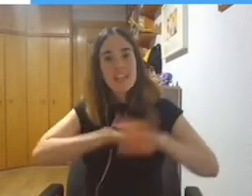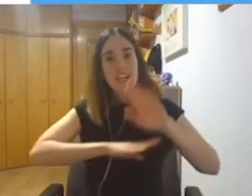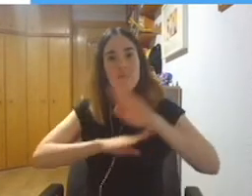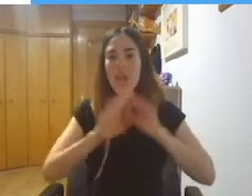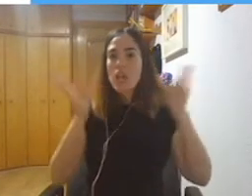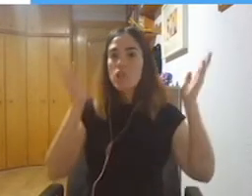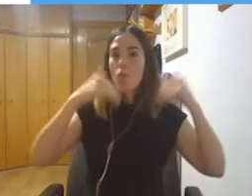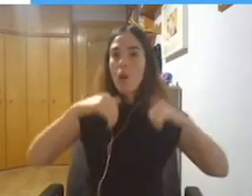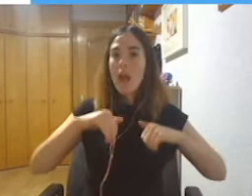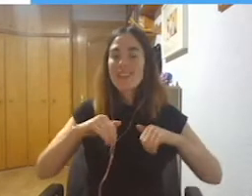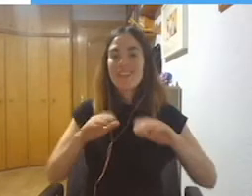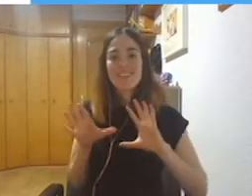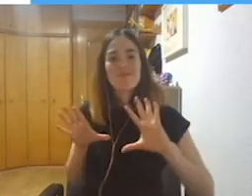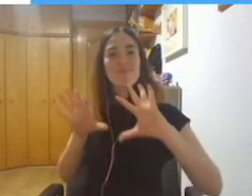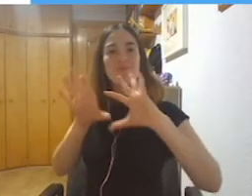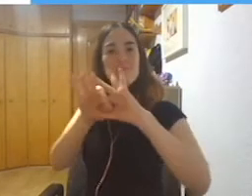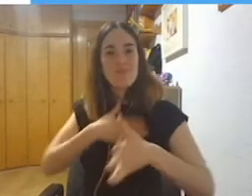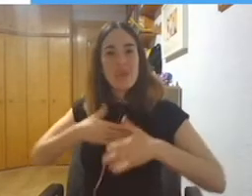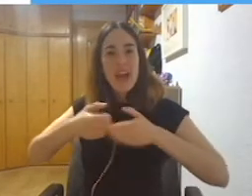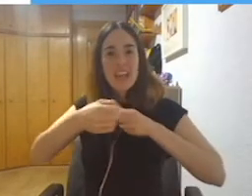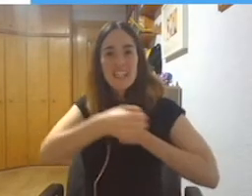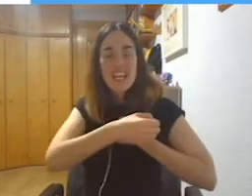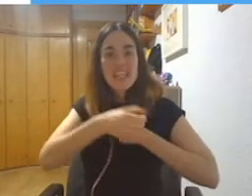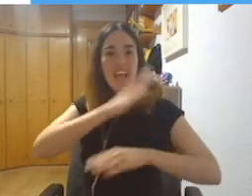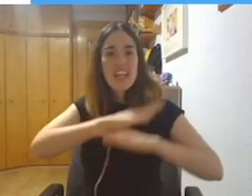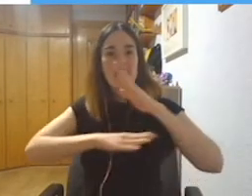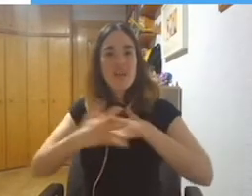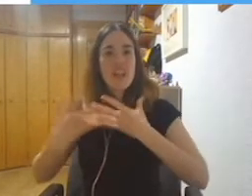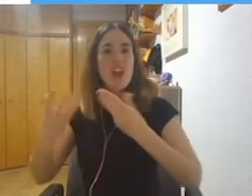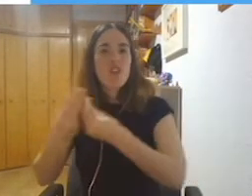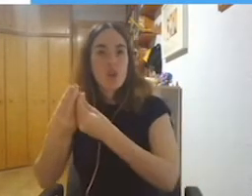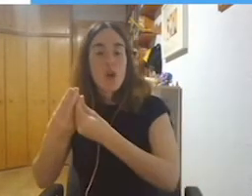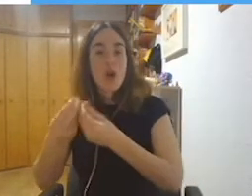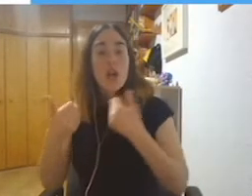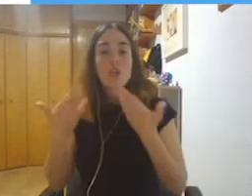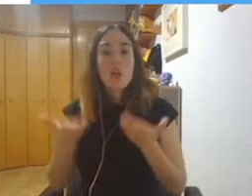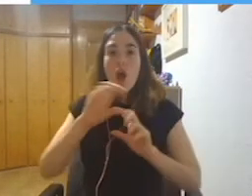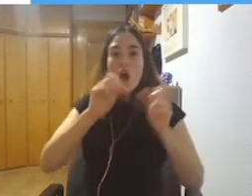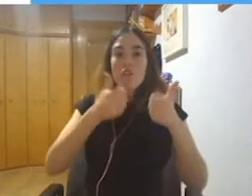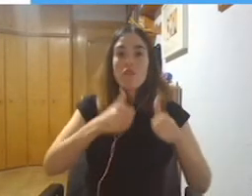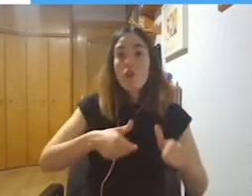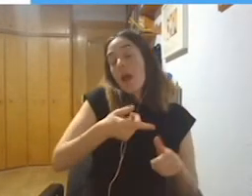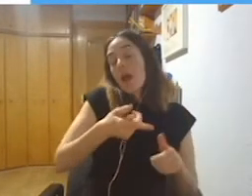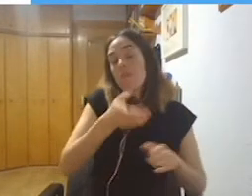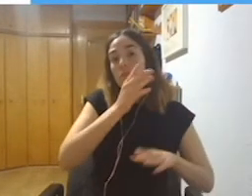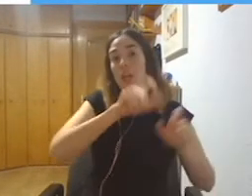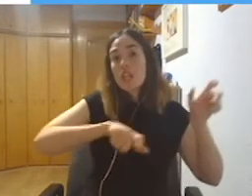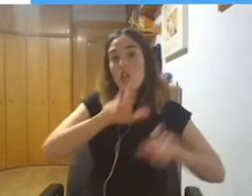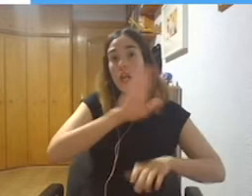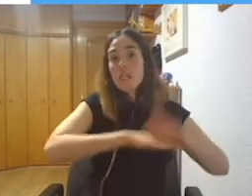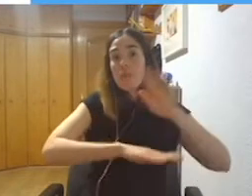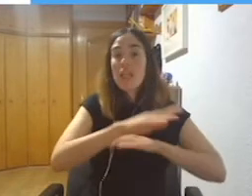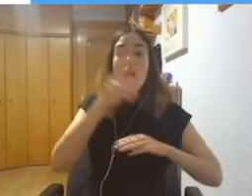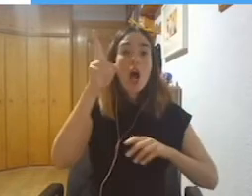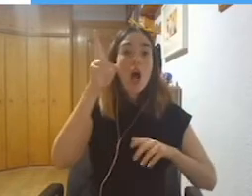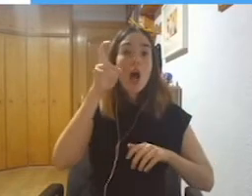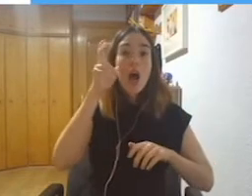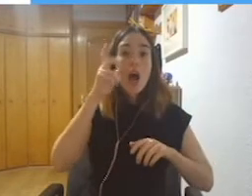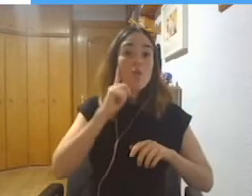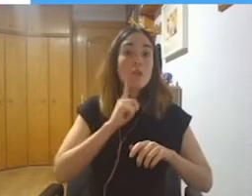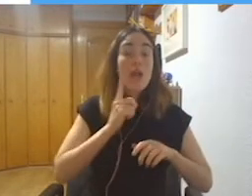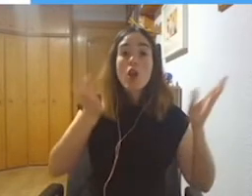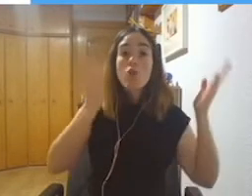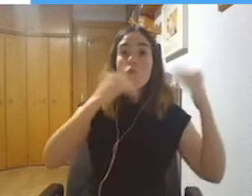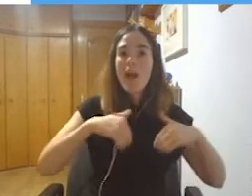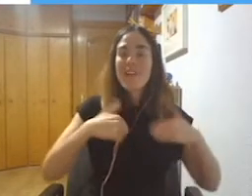espectadores que tienen discapacidad. Es la forma en la que los espectadores que no tienen discapacidad auditiva